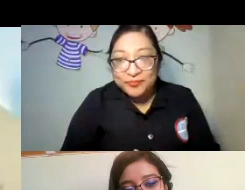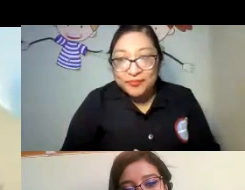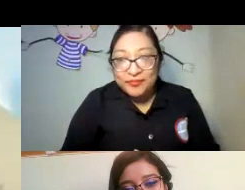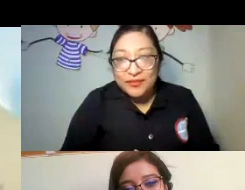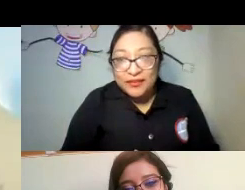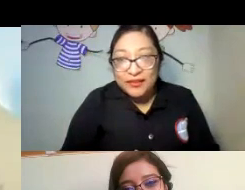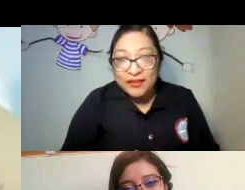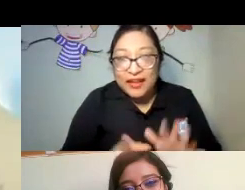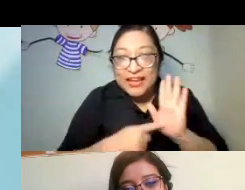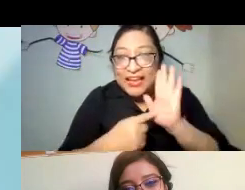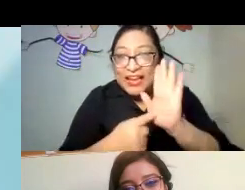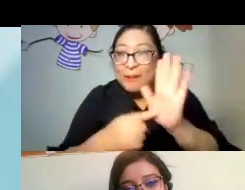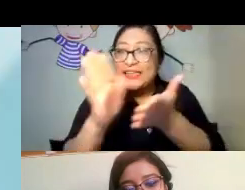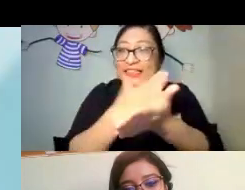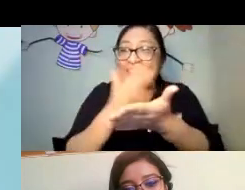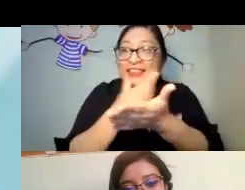de cocina.